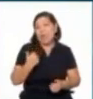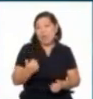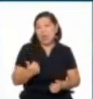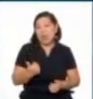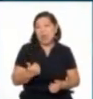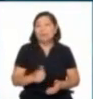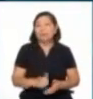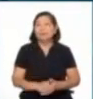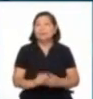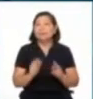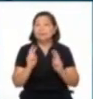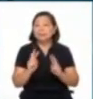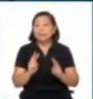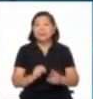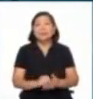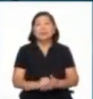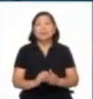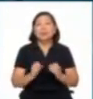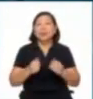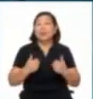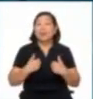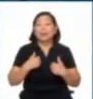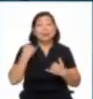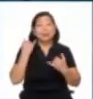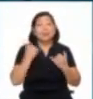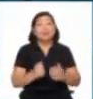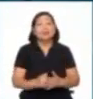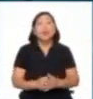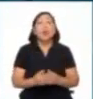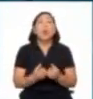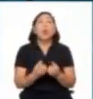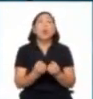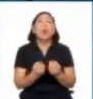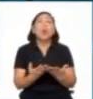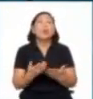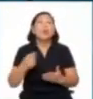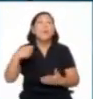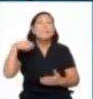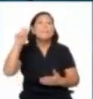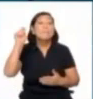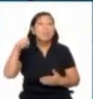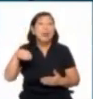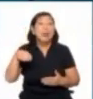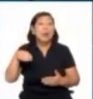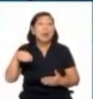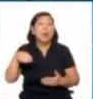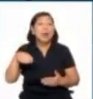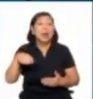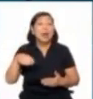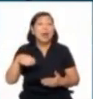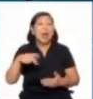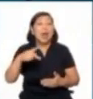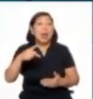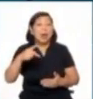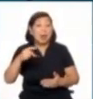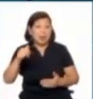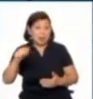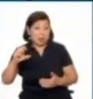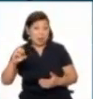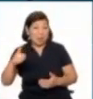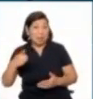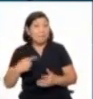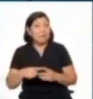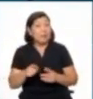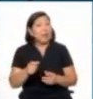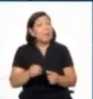los que nos están viendo puedan tener una idea, ¿cuánto porcentaje de calorías tiene que tener este desayuno, que